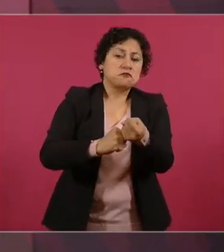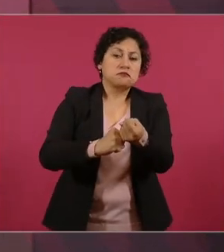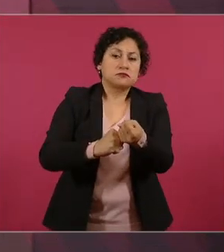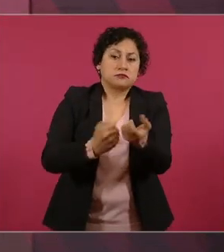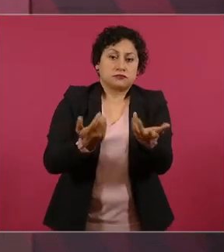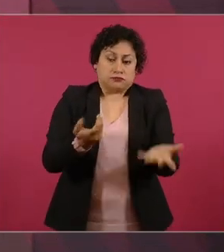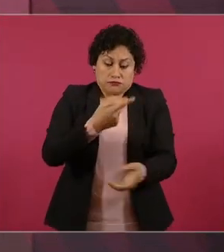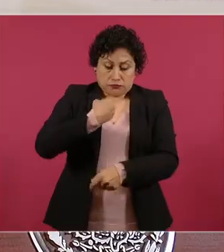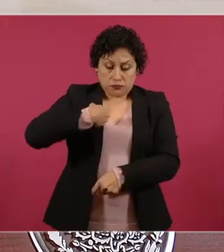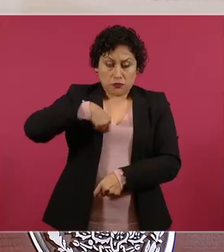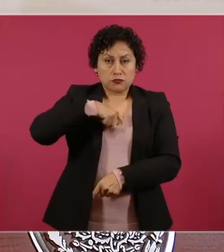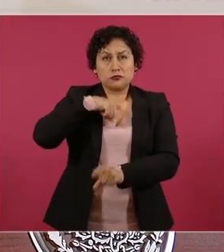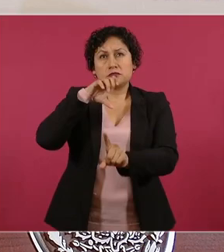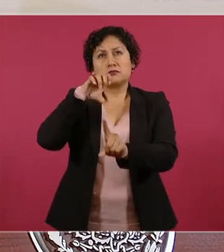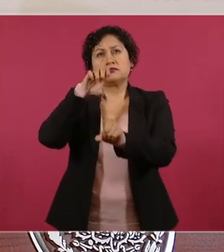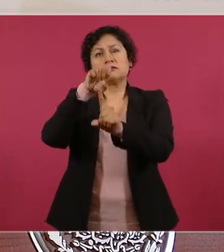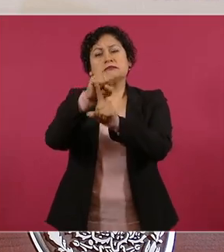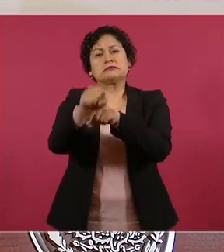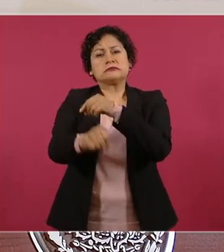honestidad.